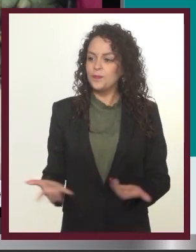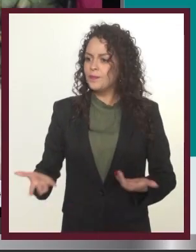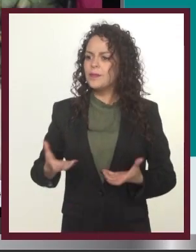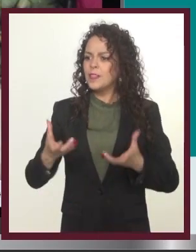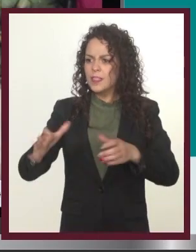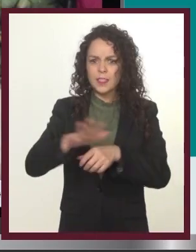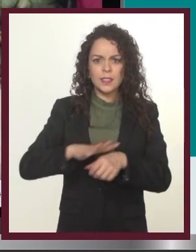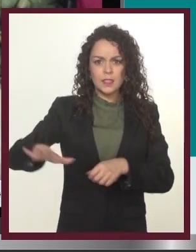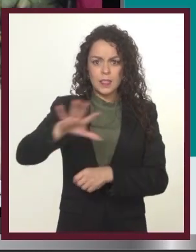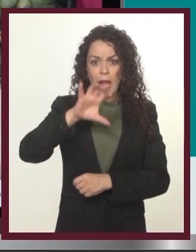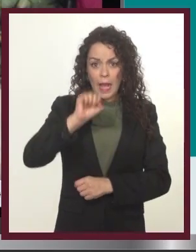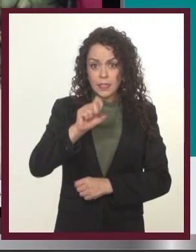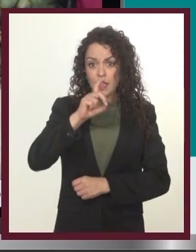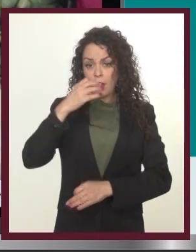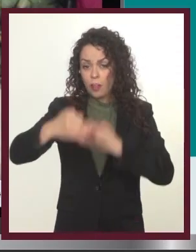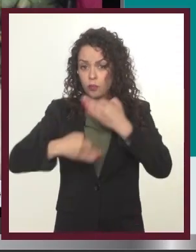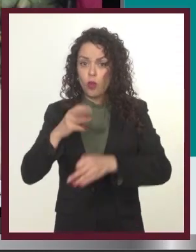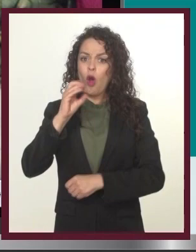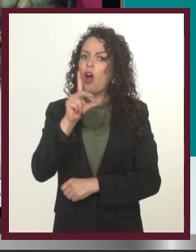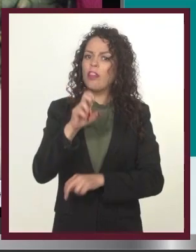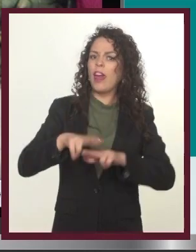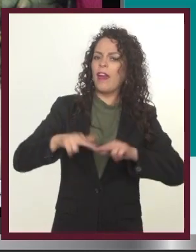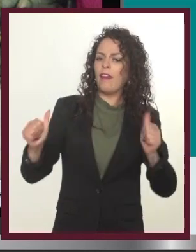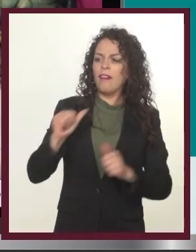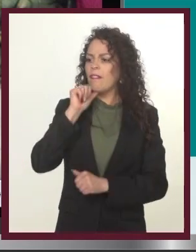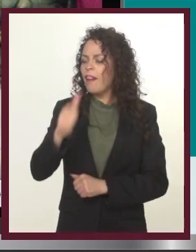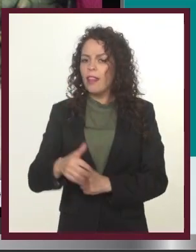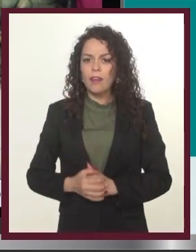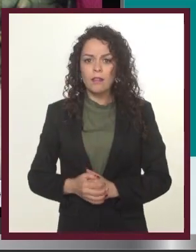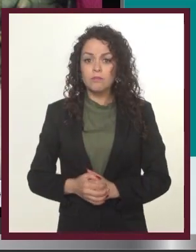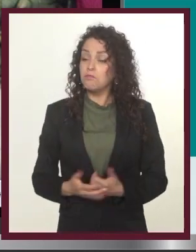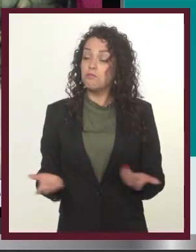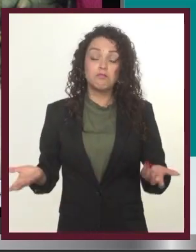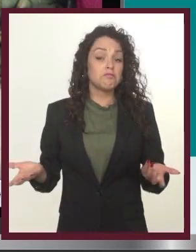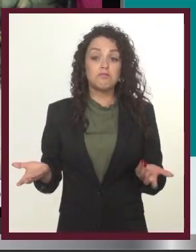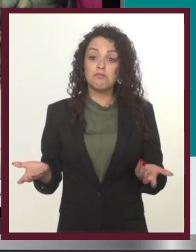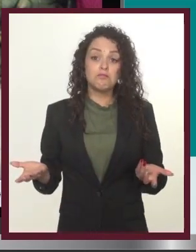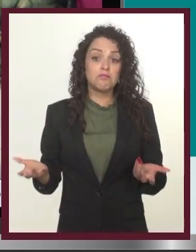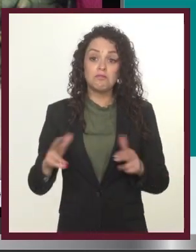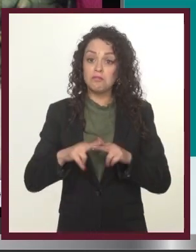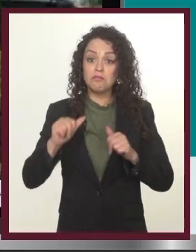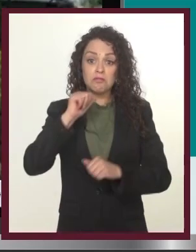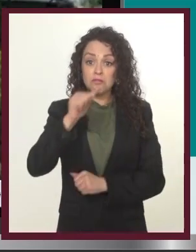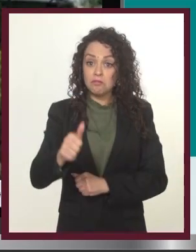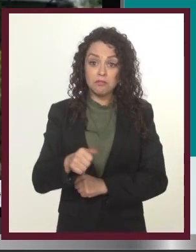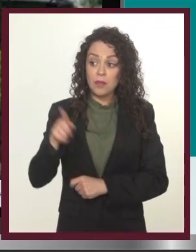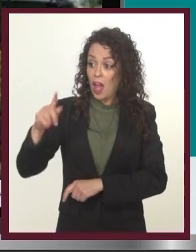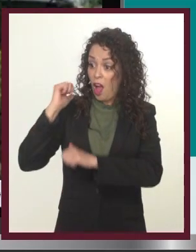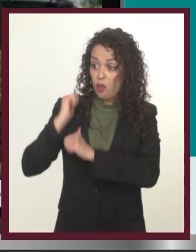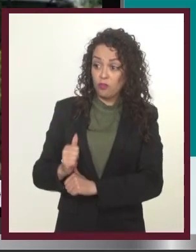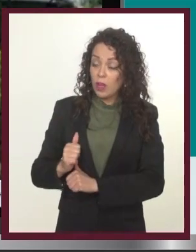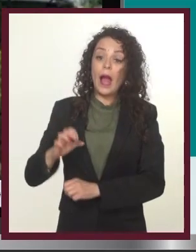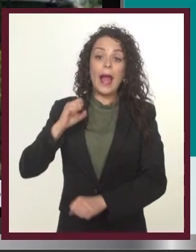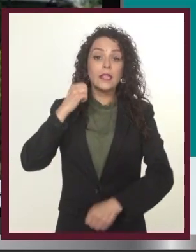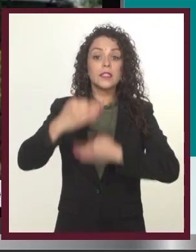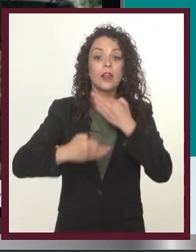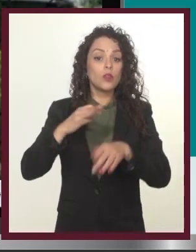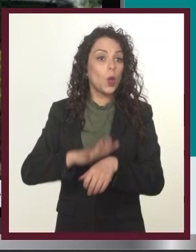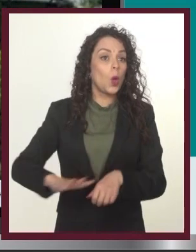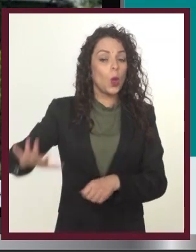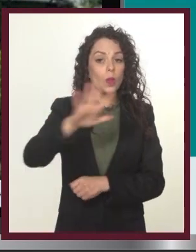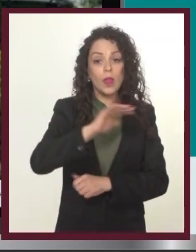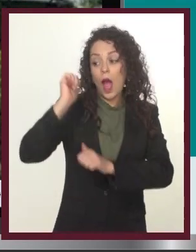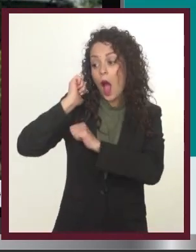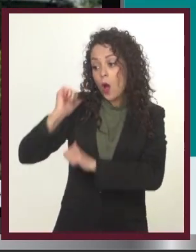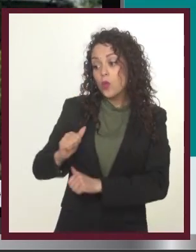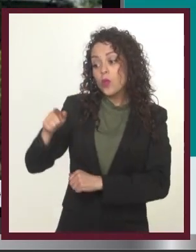¿El espacio público es de todos o de nadie? No es de nadie, no es de ni siquiera de la autoridad. El espacio es de todos. La autoridad